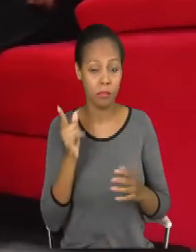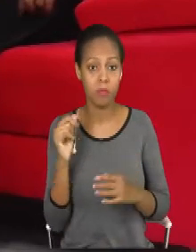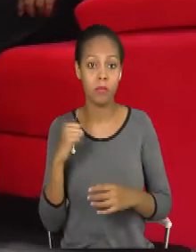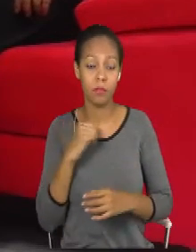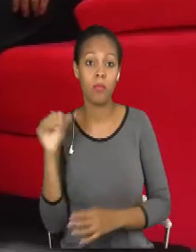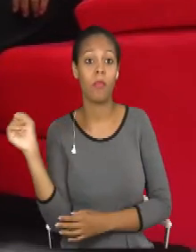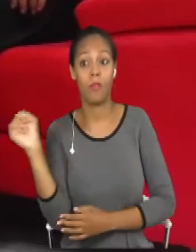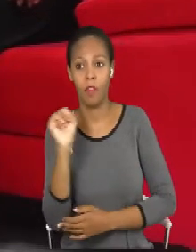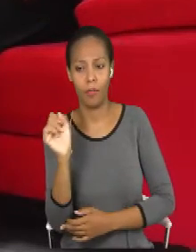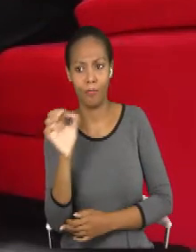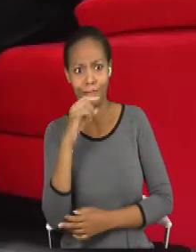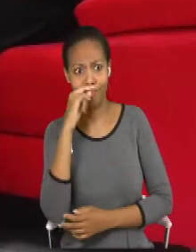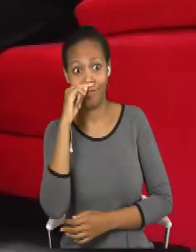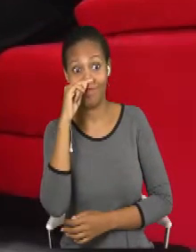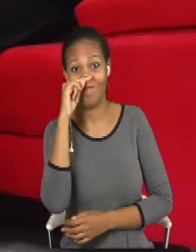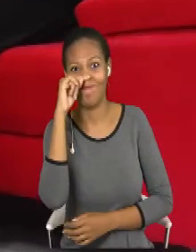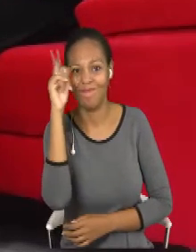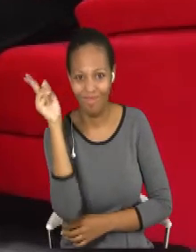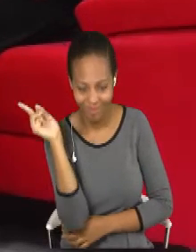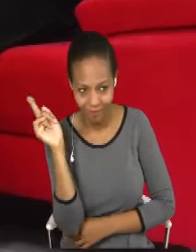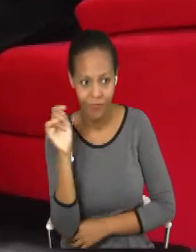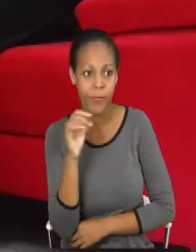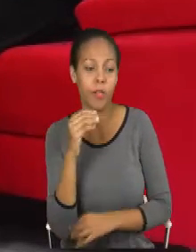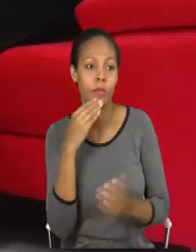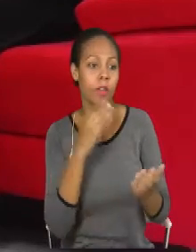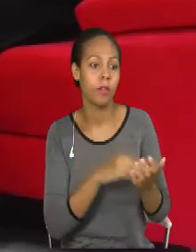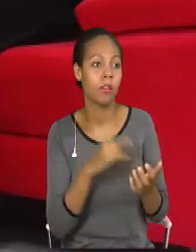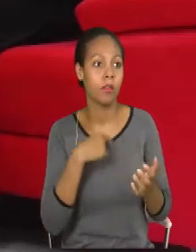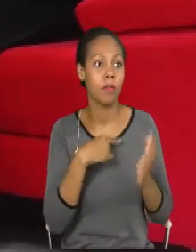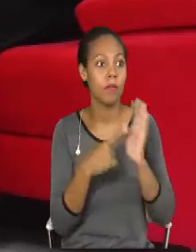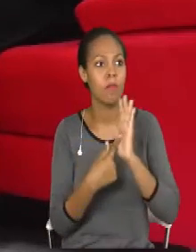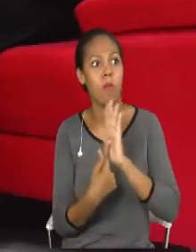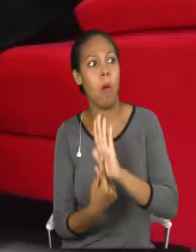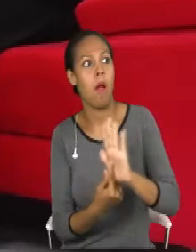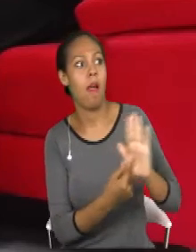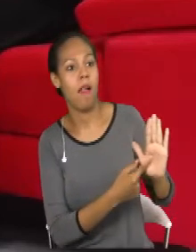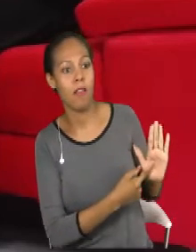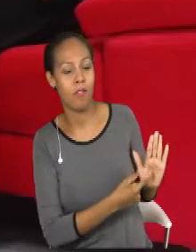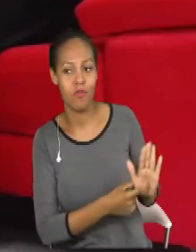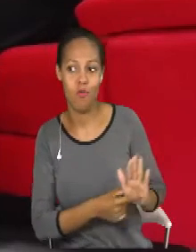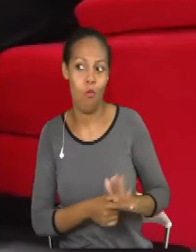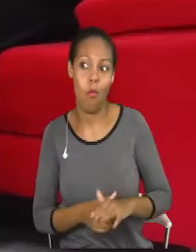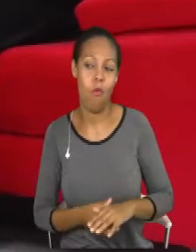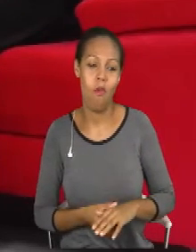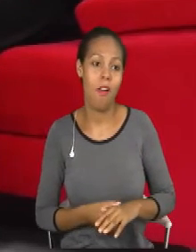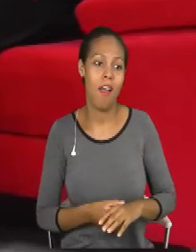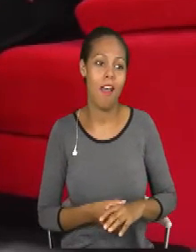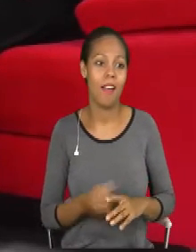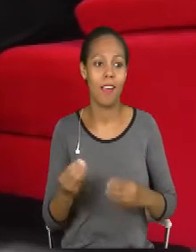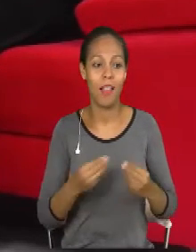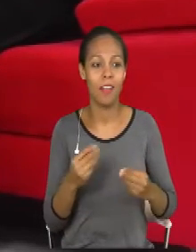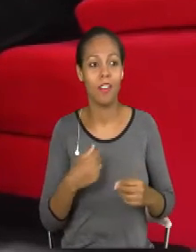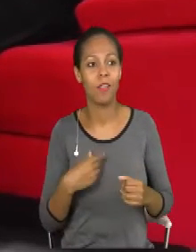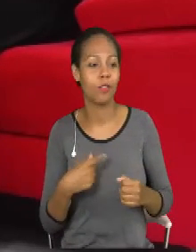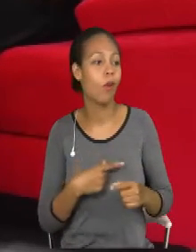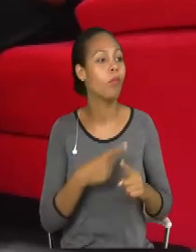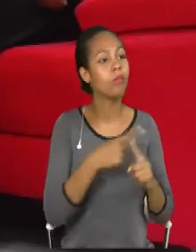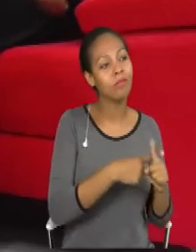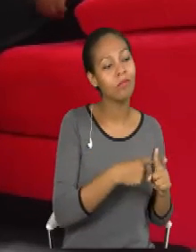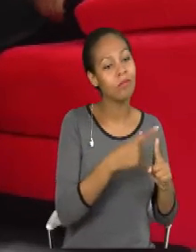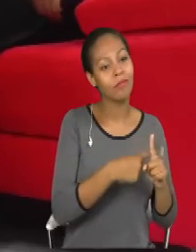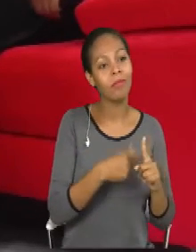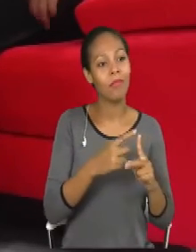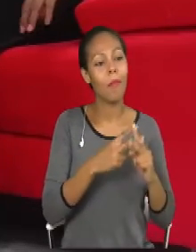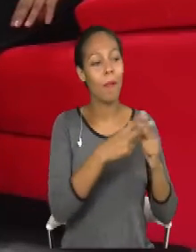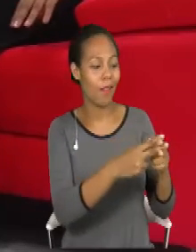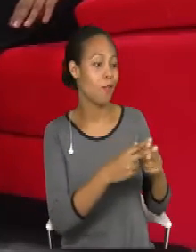último modelo, en vez de estar exhibiéndolo, hizo el mismo proceso y lo alquila. Entonces nada